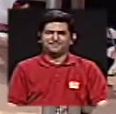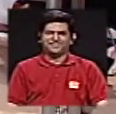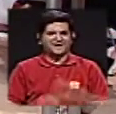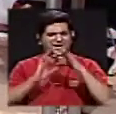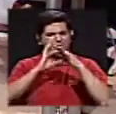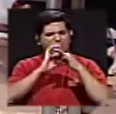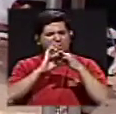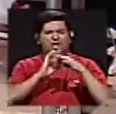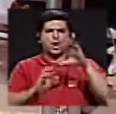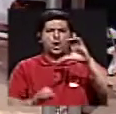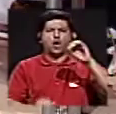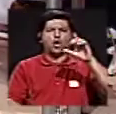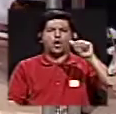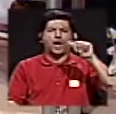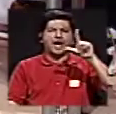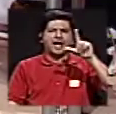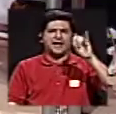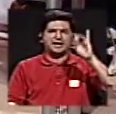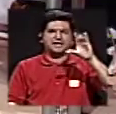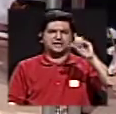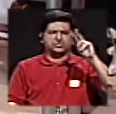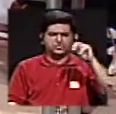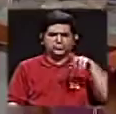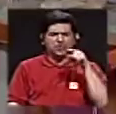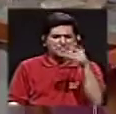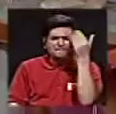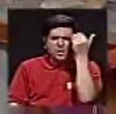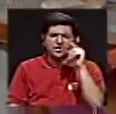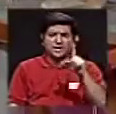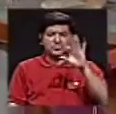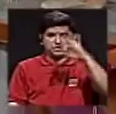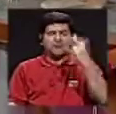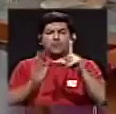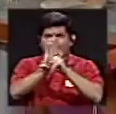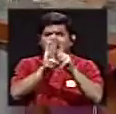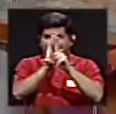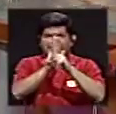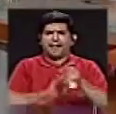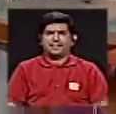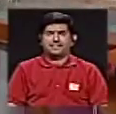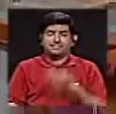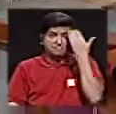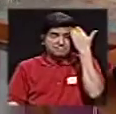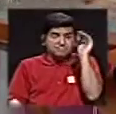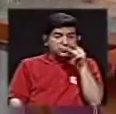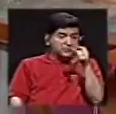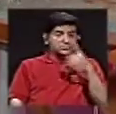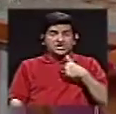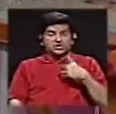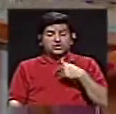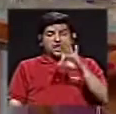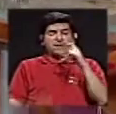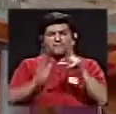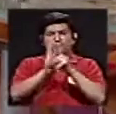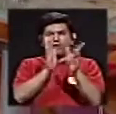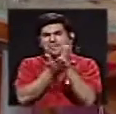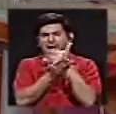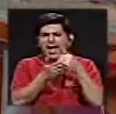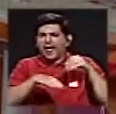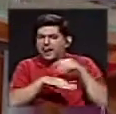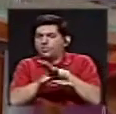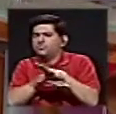la coalición ya nos lleva a una figura legal verdad no sé si eso sí eso de la figura legal tuvo algo que ver